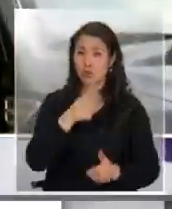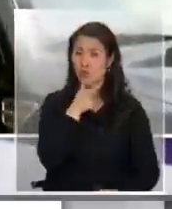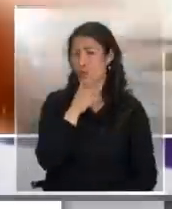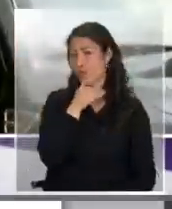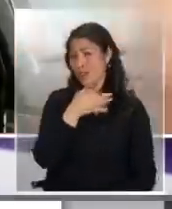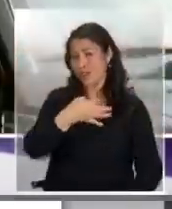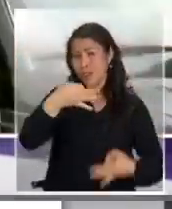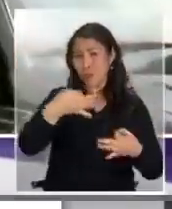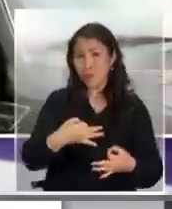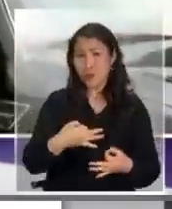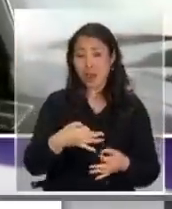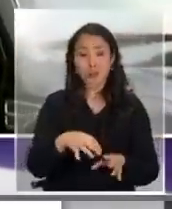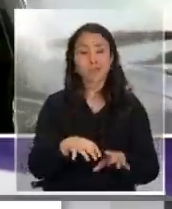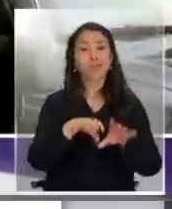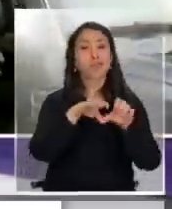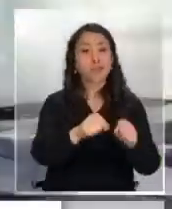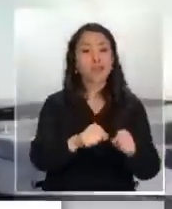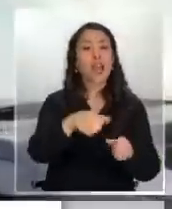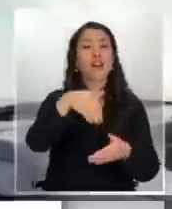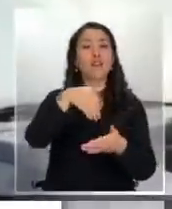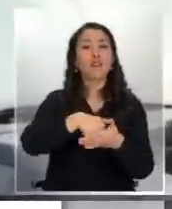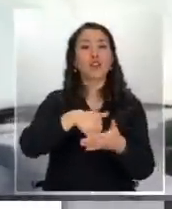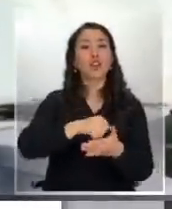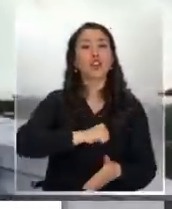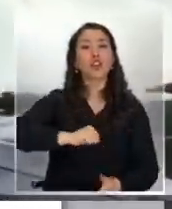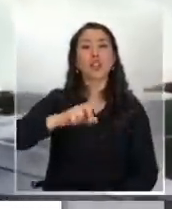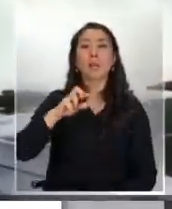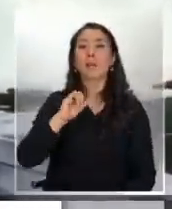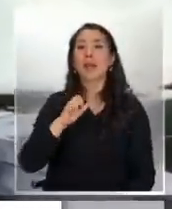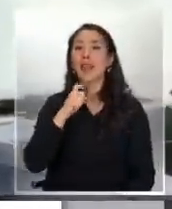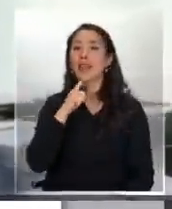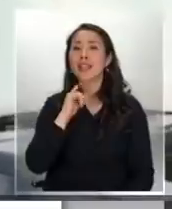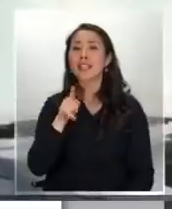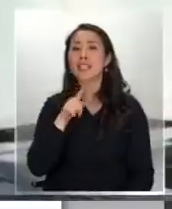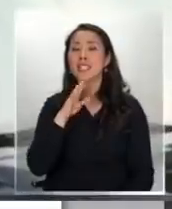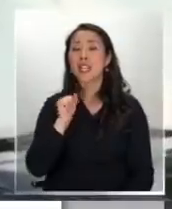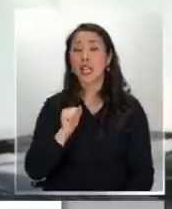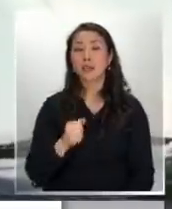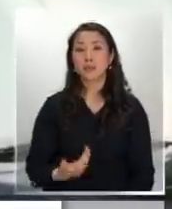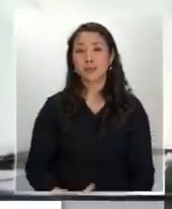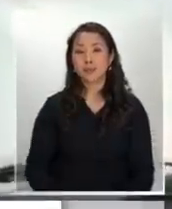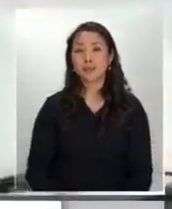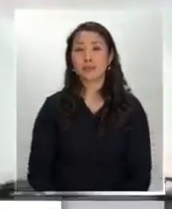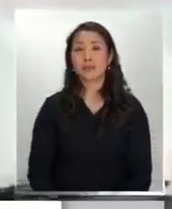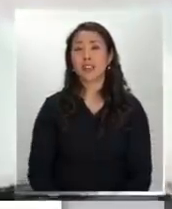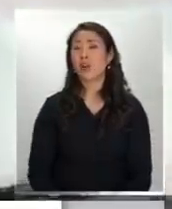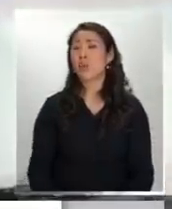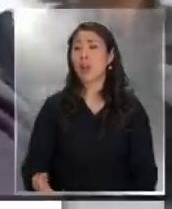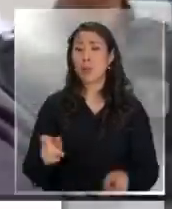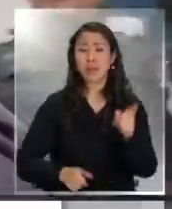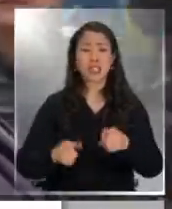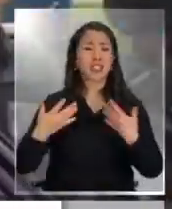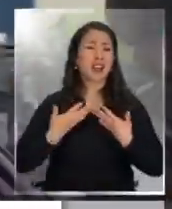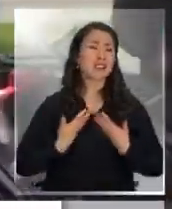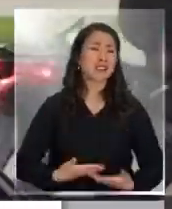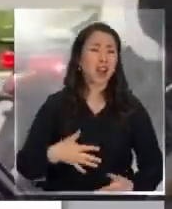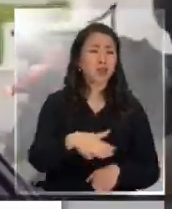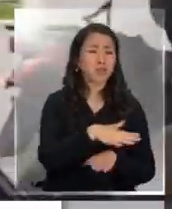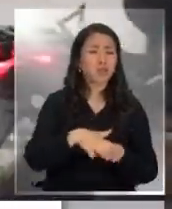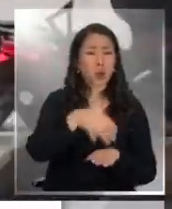duda, capitalizando el voto antipetista, básicamente. Es que está cansado de la corrupción, de la que